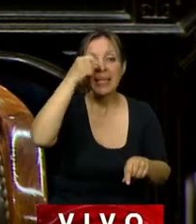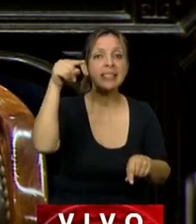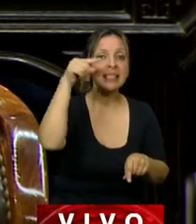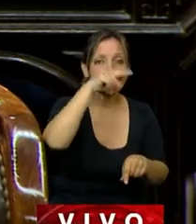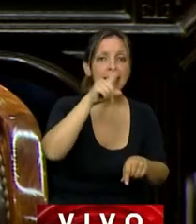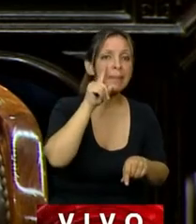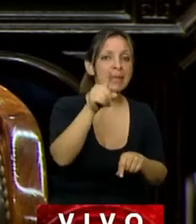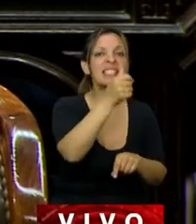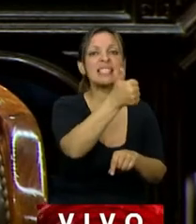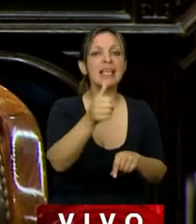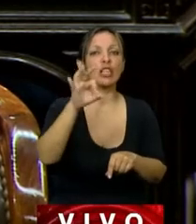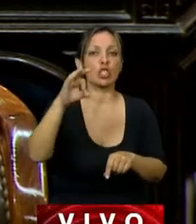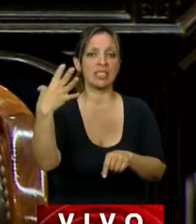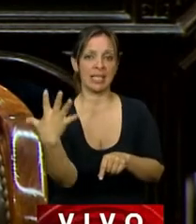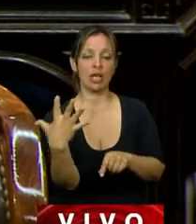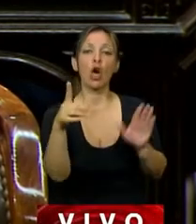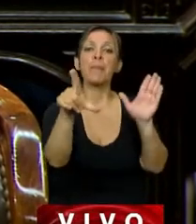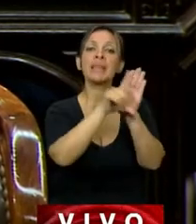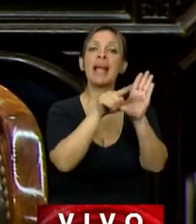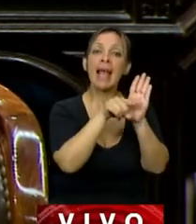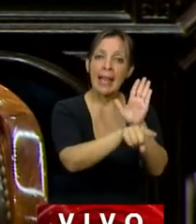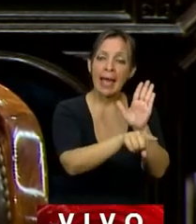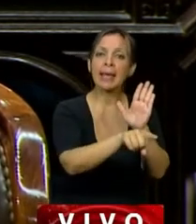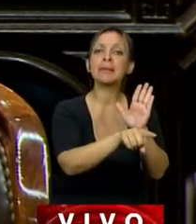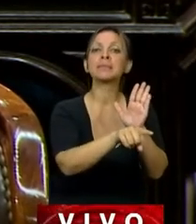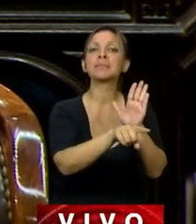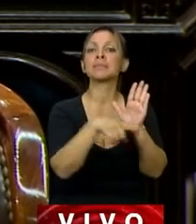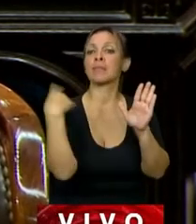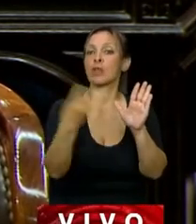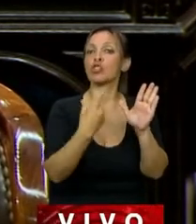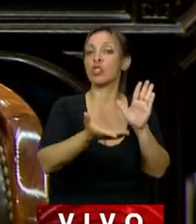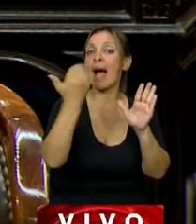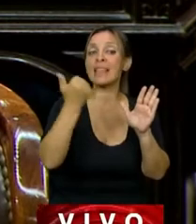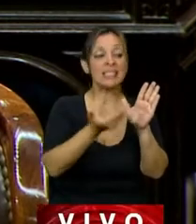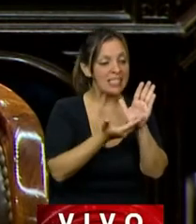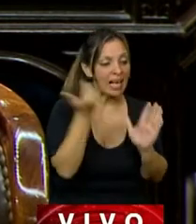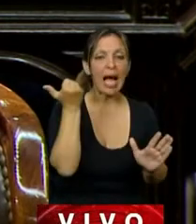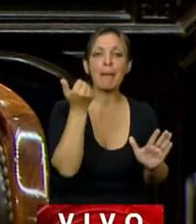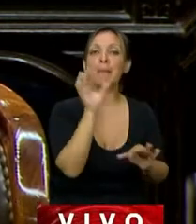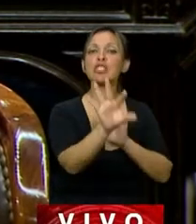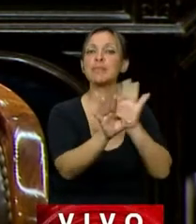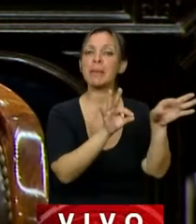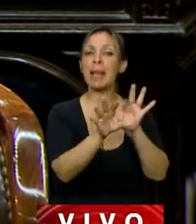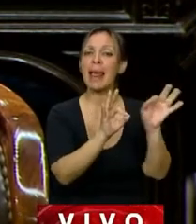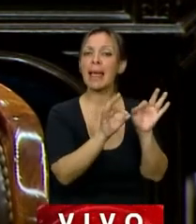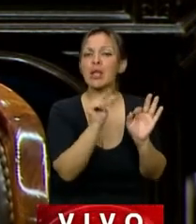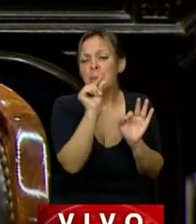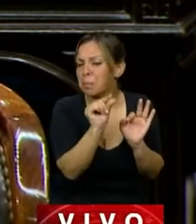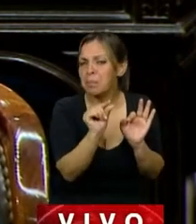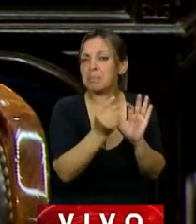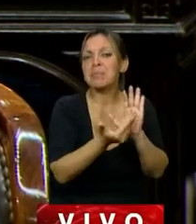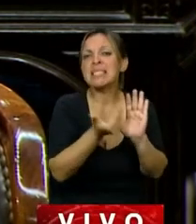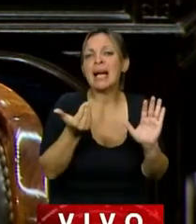27605. Esa ley en la que nosotros sacábamos privilegio, chiquitito, un